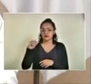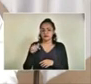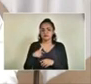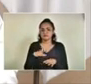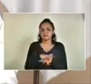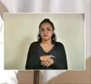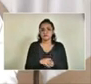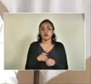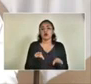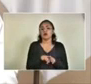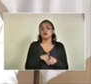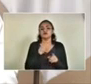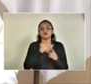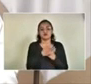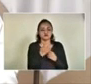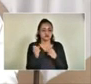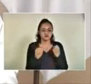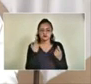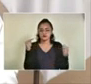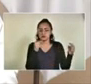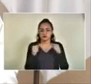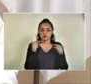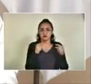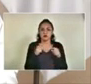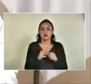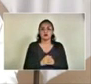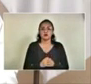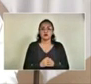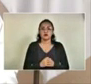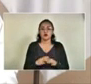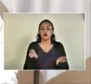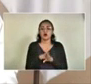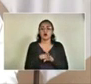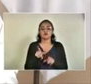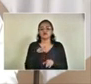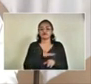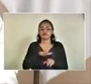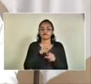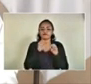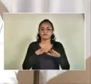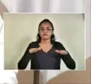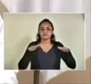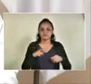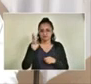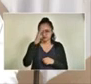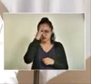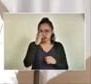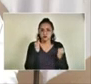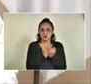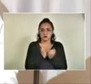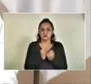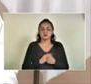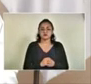tanto en comisiones en su discusión en comisiones como en el pleno cuando